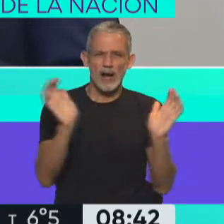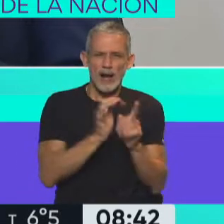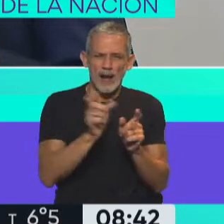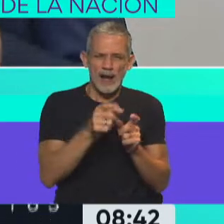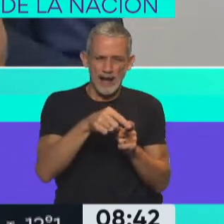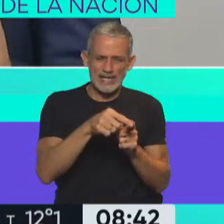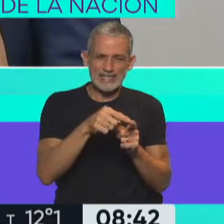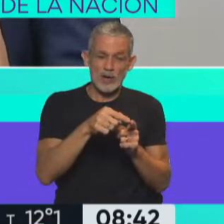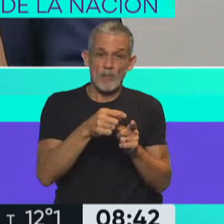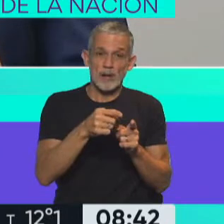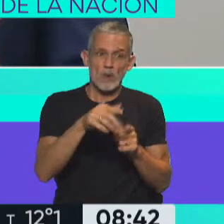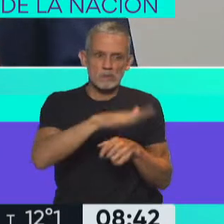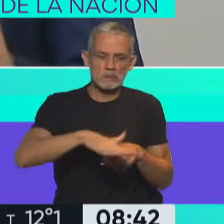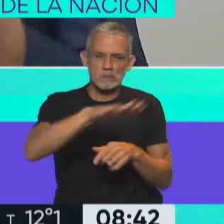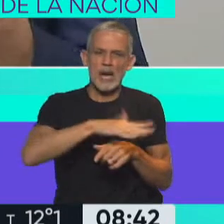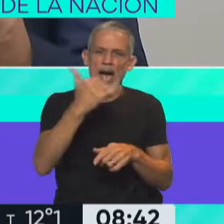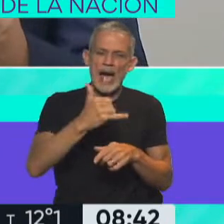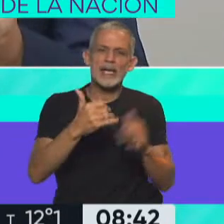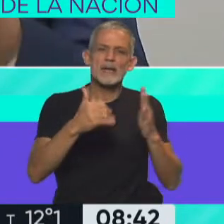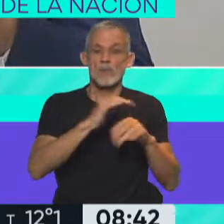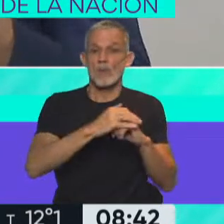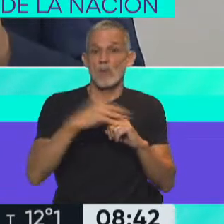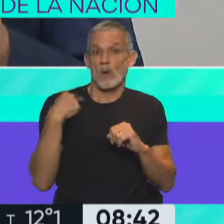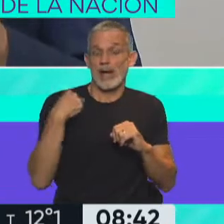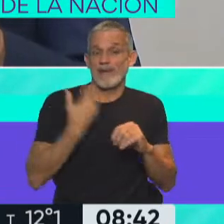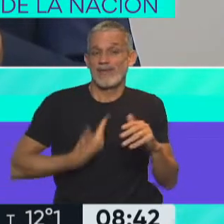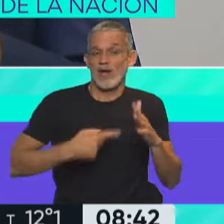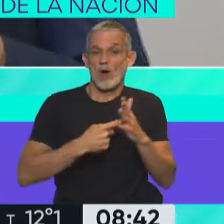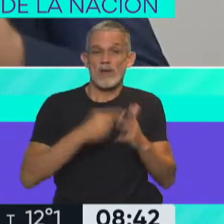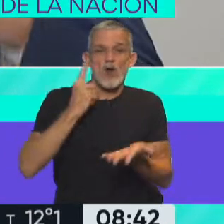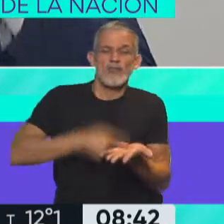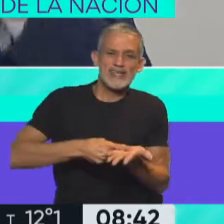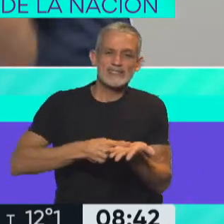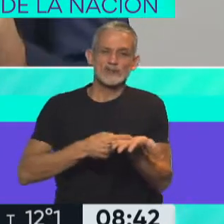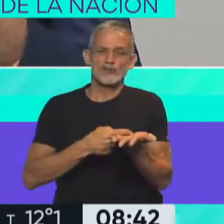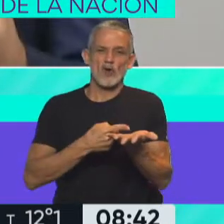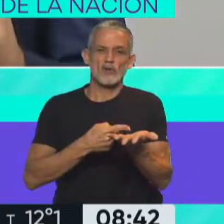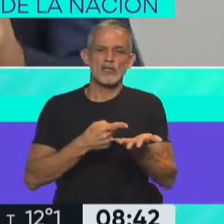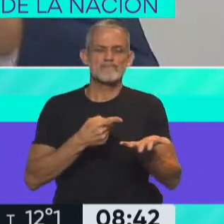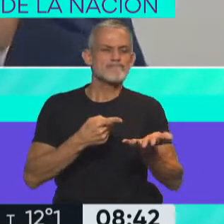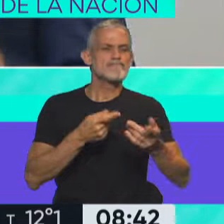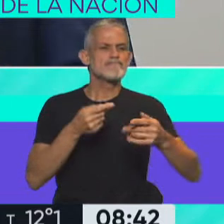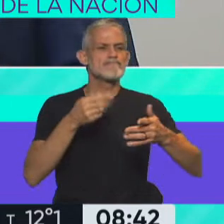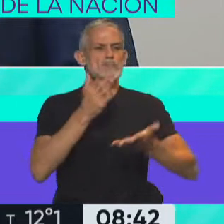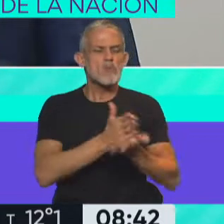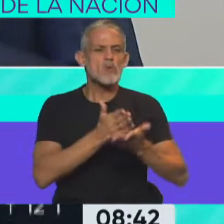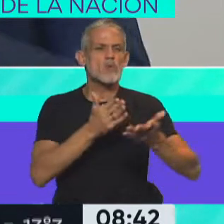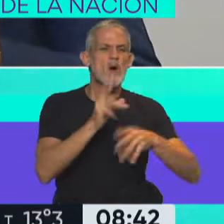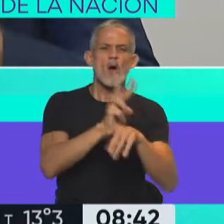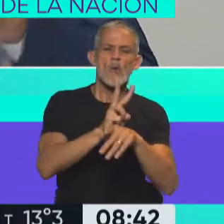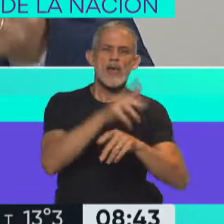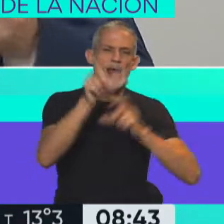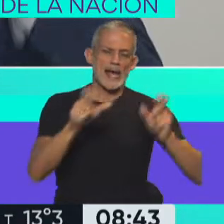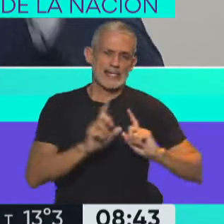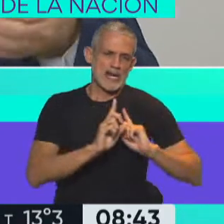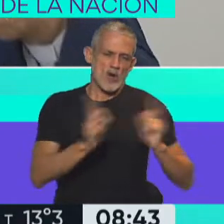pequeño, pero una jurisdicción donde el jefe de gobierno no ha tomado la decisión de ejercer las medidas necesarias para cuidar a la población,